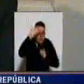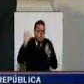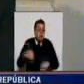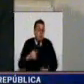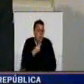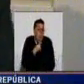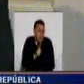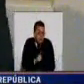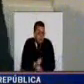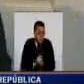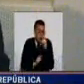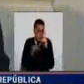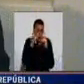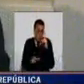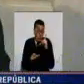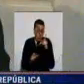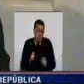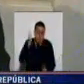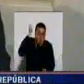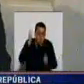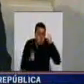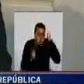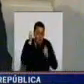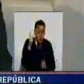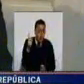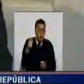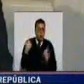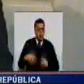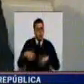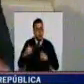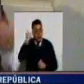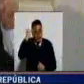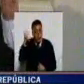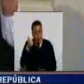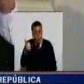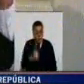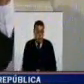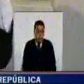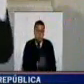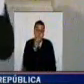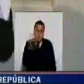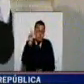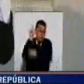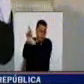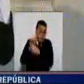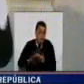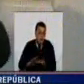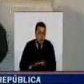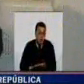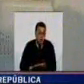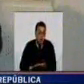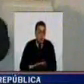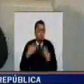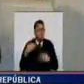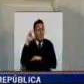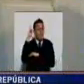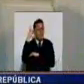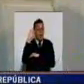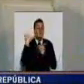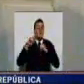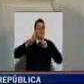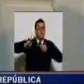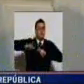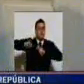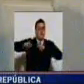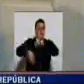extraño el cuento de la subasta de uno. ¿Tan creativos son? Bueno, no es raro entonces que la Fiscalía ya esté investigando